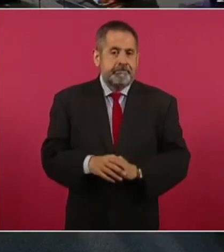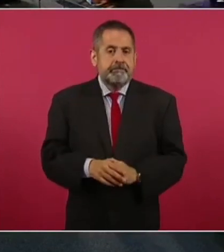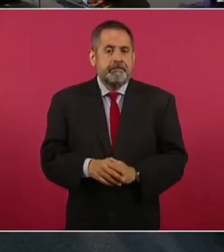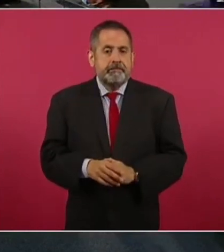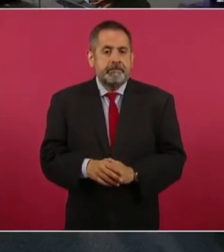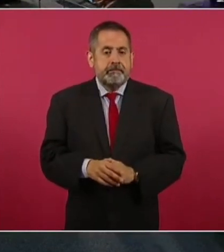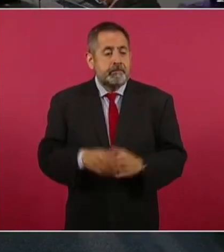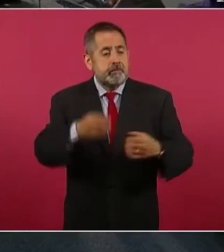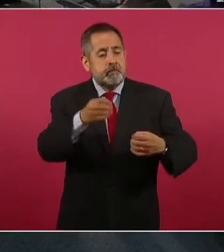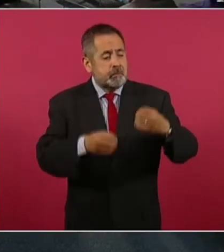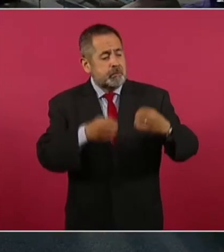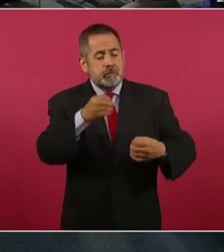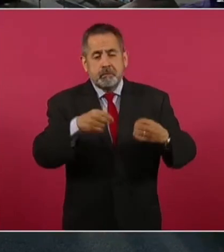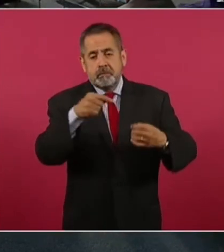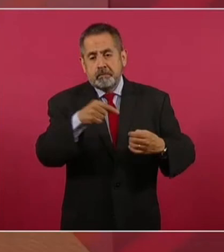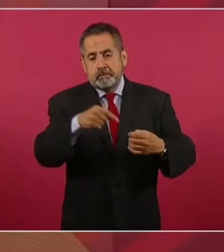Los jueces,